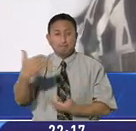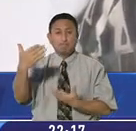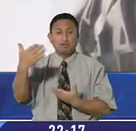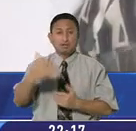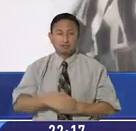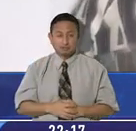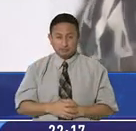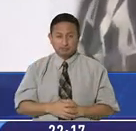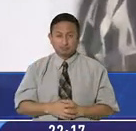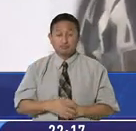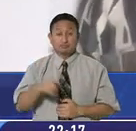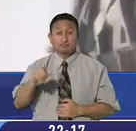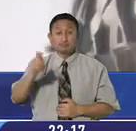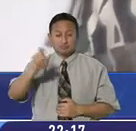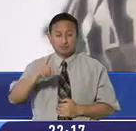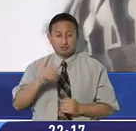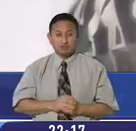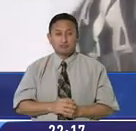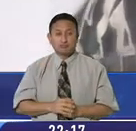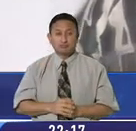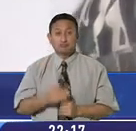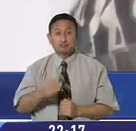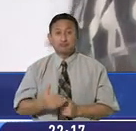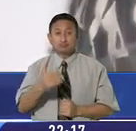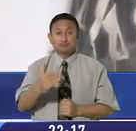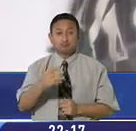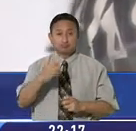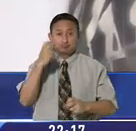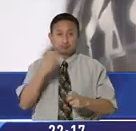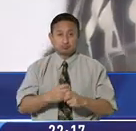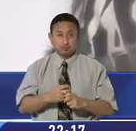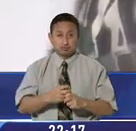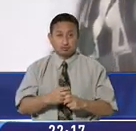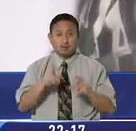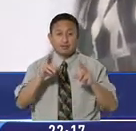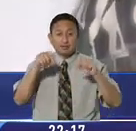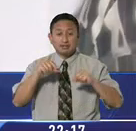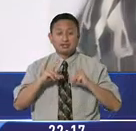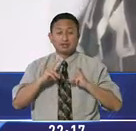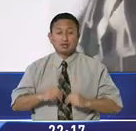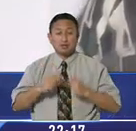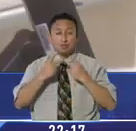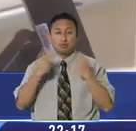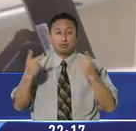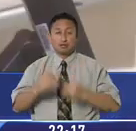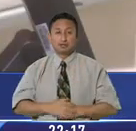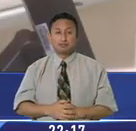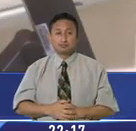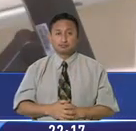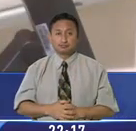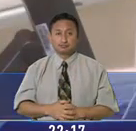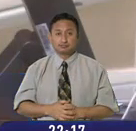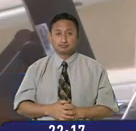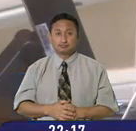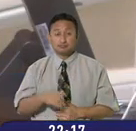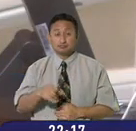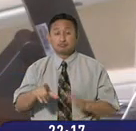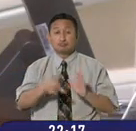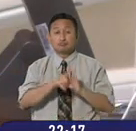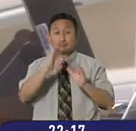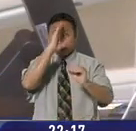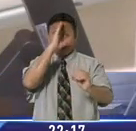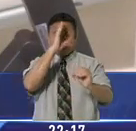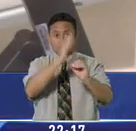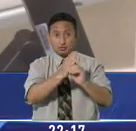políticas que tienen que afrontar en lo concreto un asunto de salud pública. Busca, según